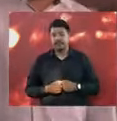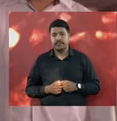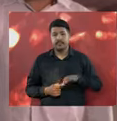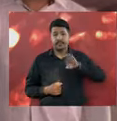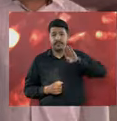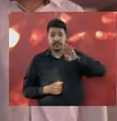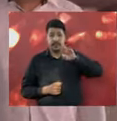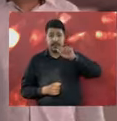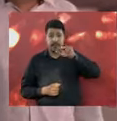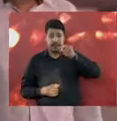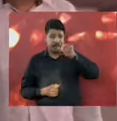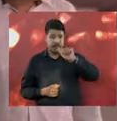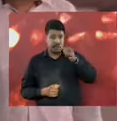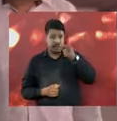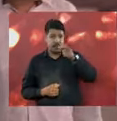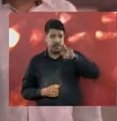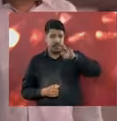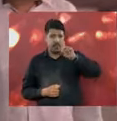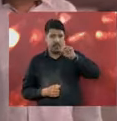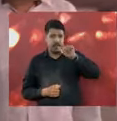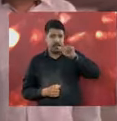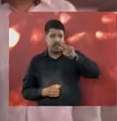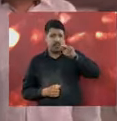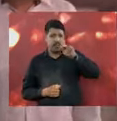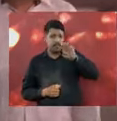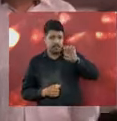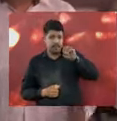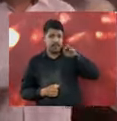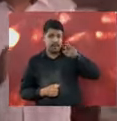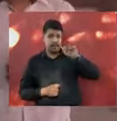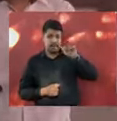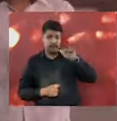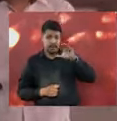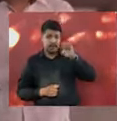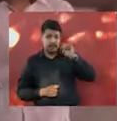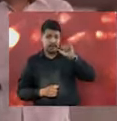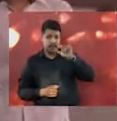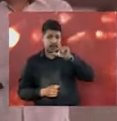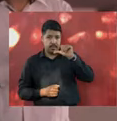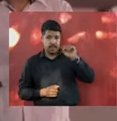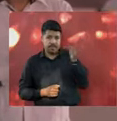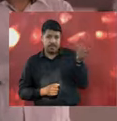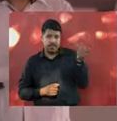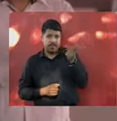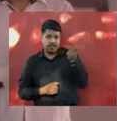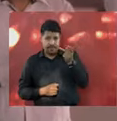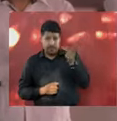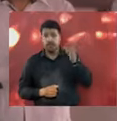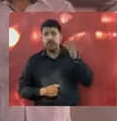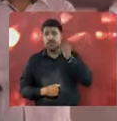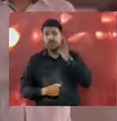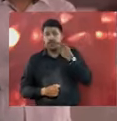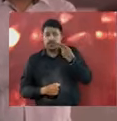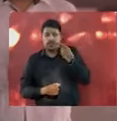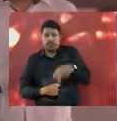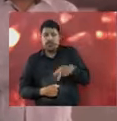Brenda Guadalupe y Mariana Casillas, diputadas locales.